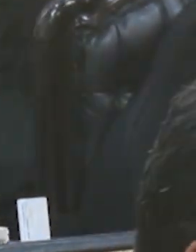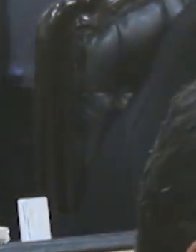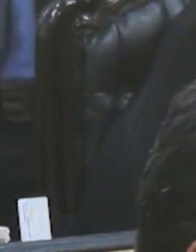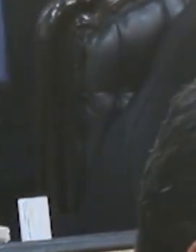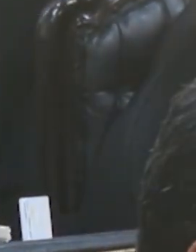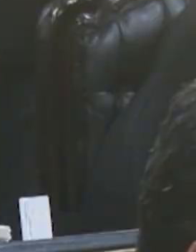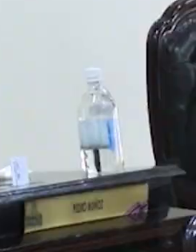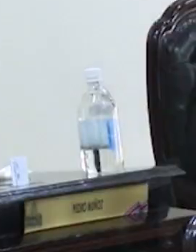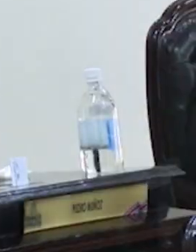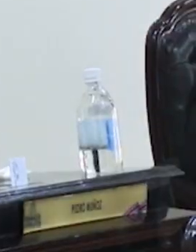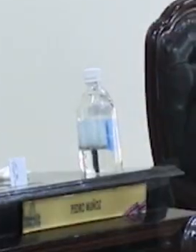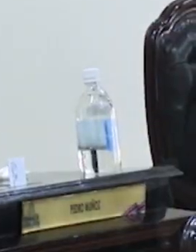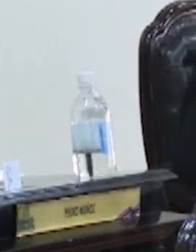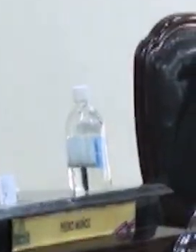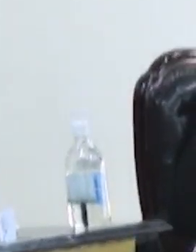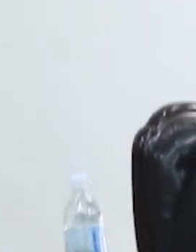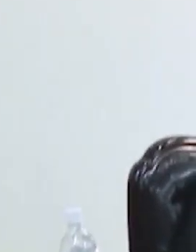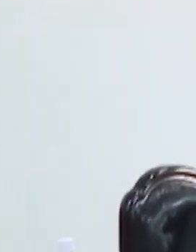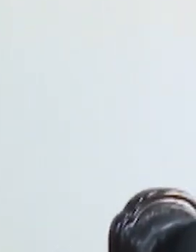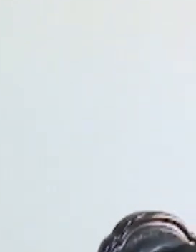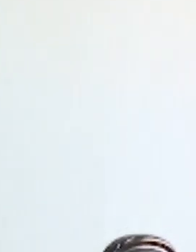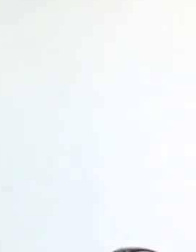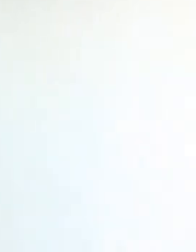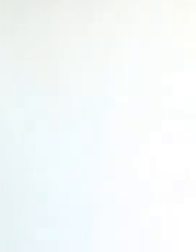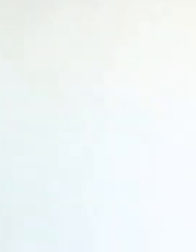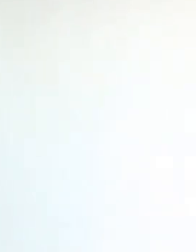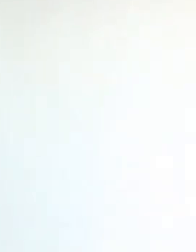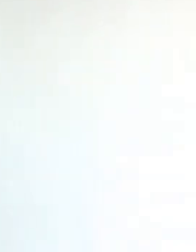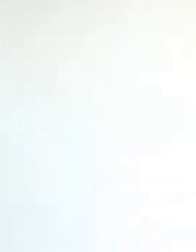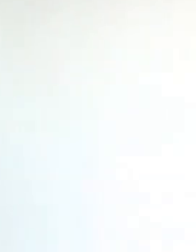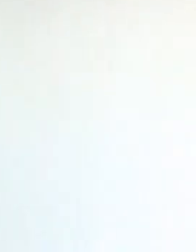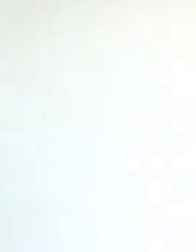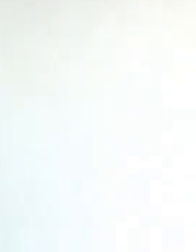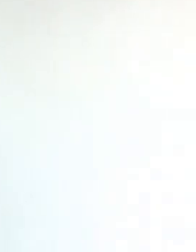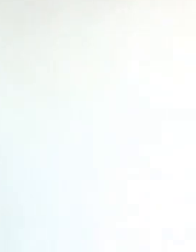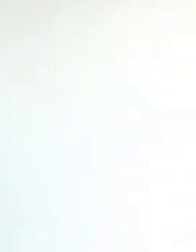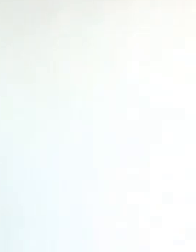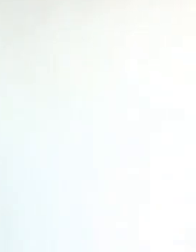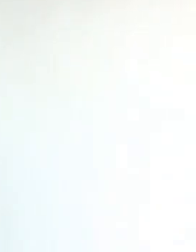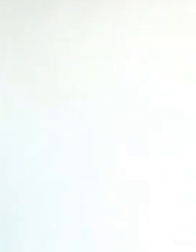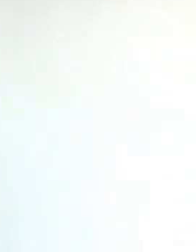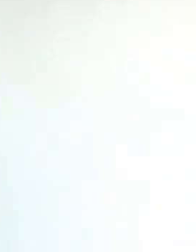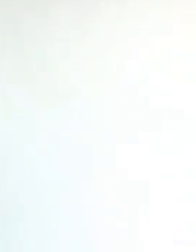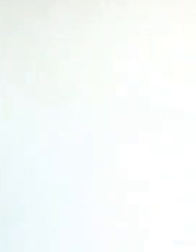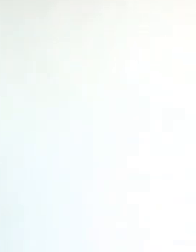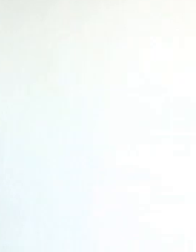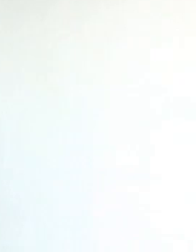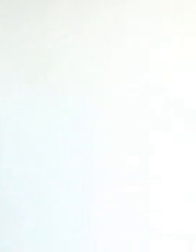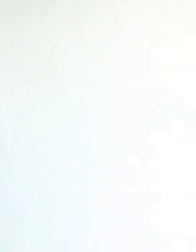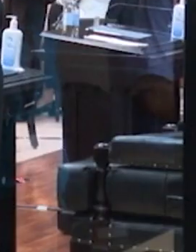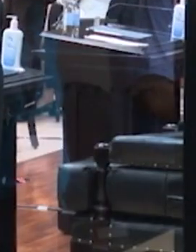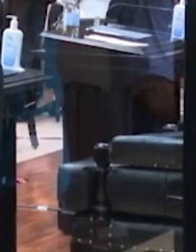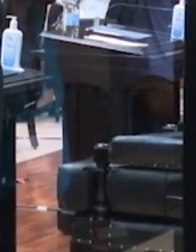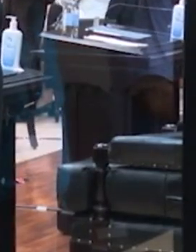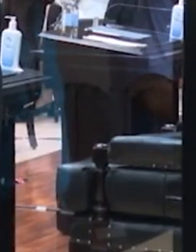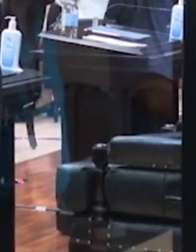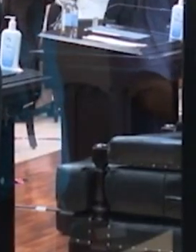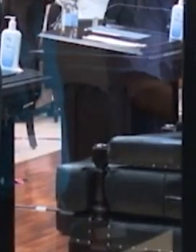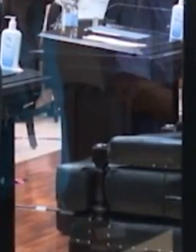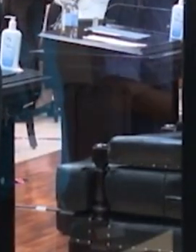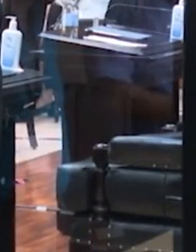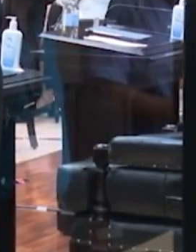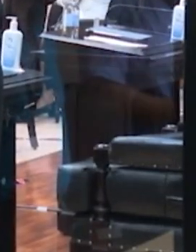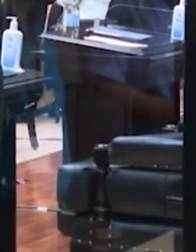que le corresponde al Poder Ejecutivo plantear los temas que abordarán los legisladores. Esto tras un acuerdo entre el Poder Ejecutivo y jefes